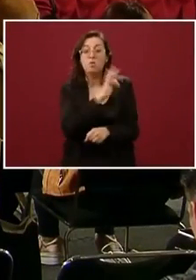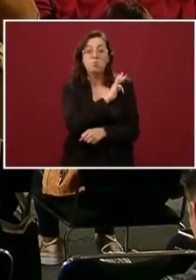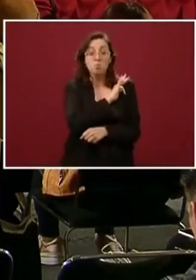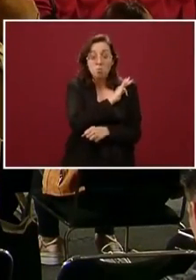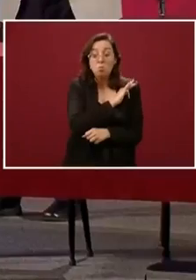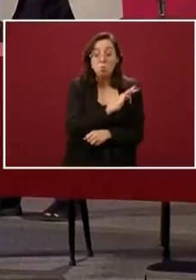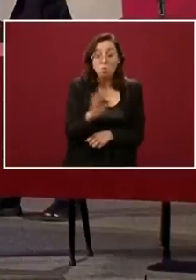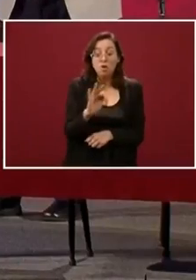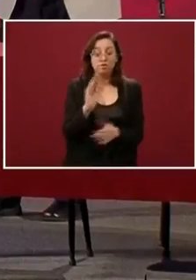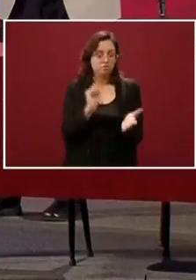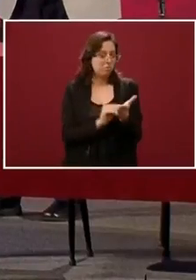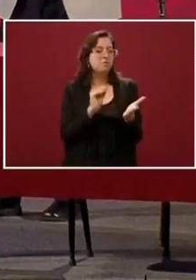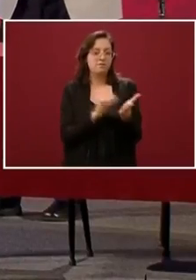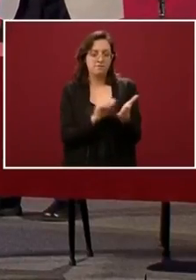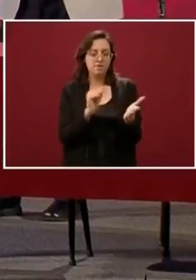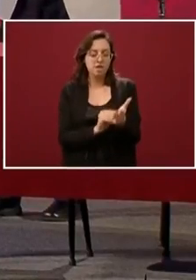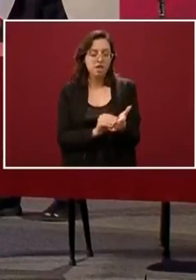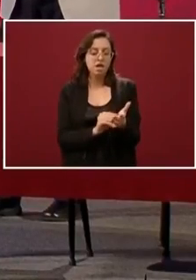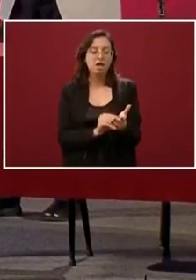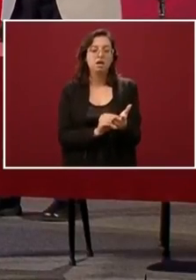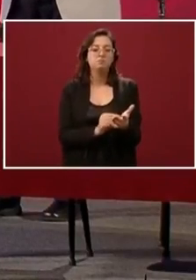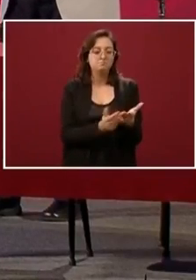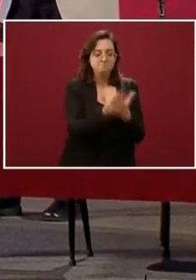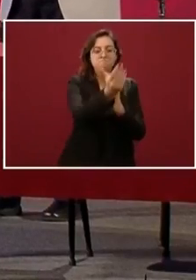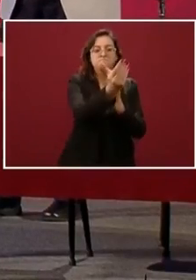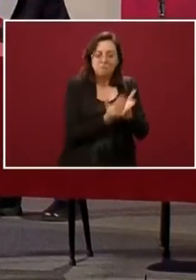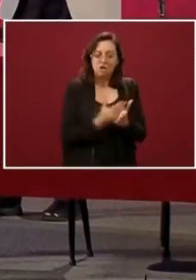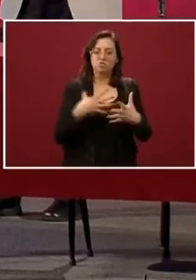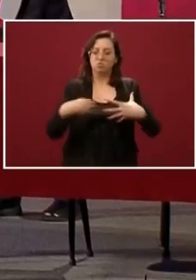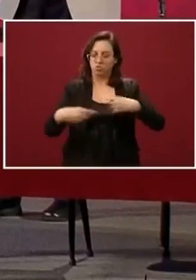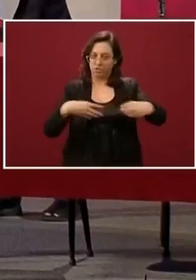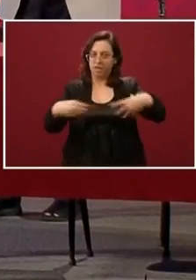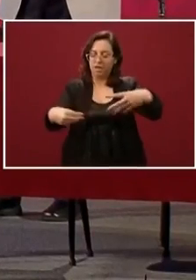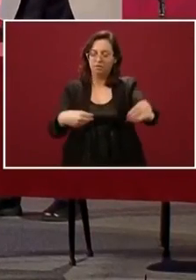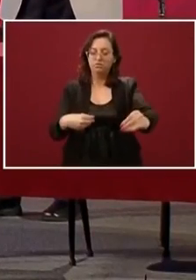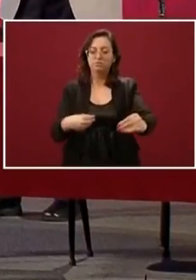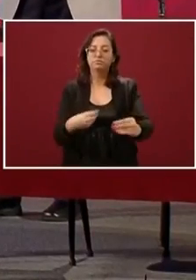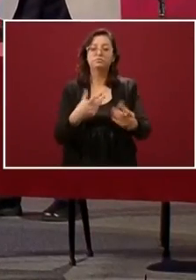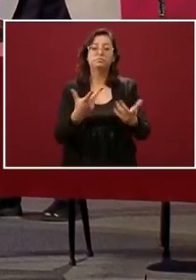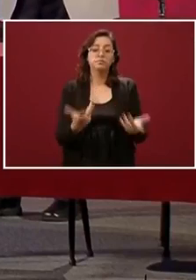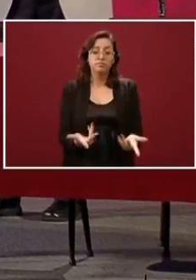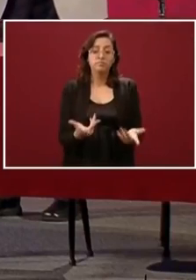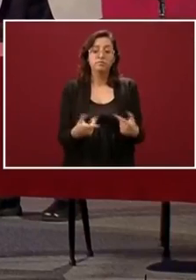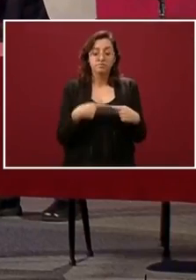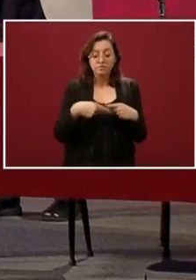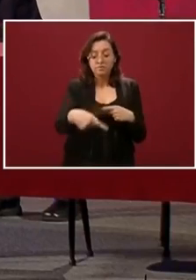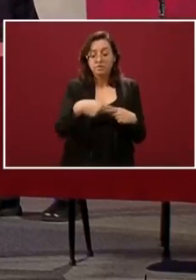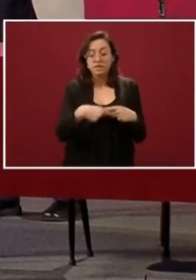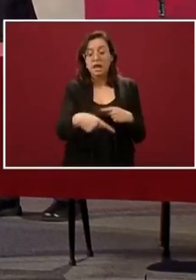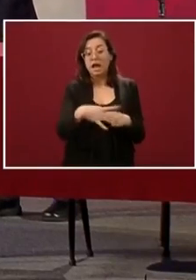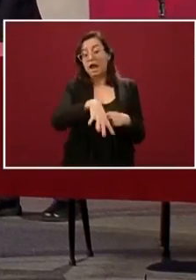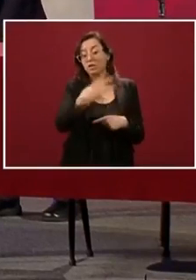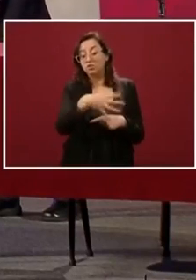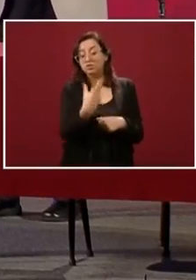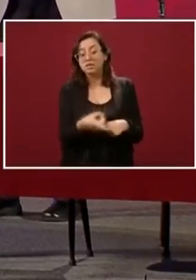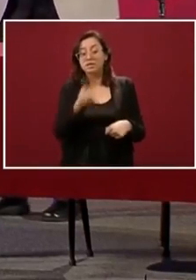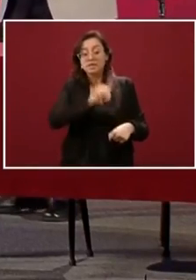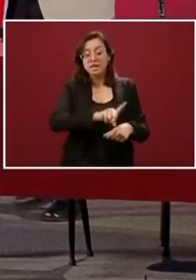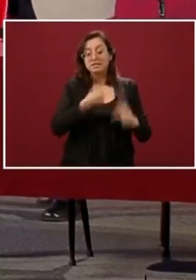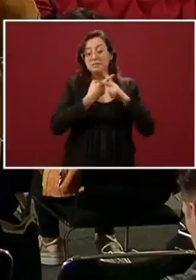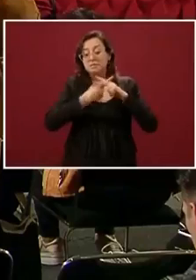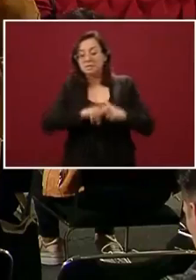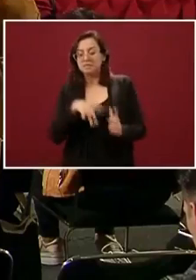de transmisión y ver si los contactos de los casos confirmados durante los siguientes 14 días inician o no